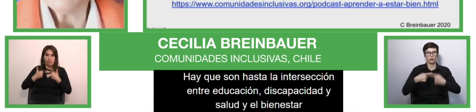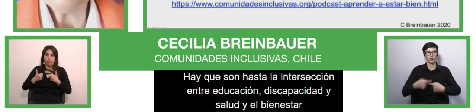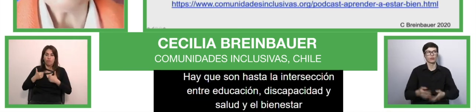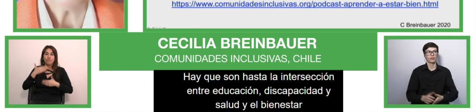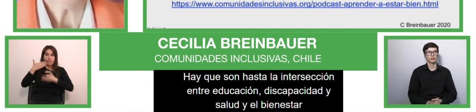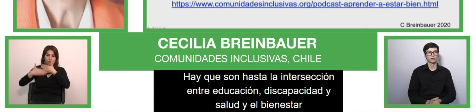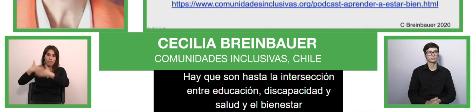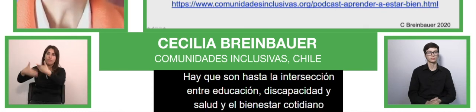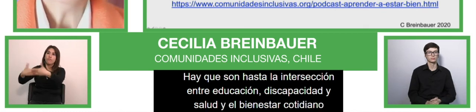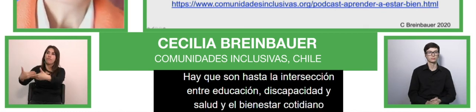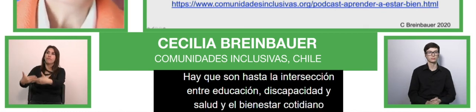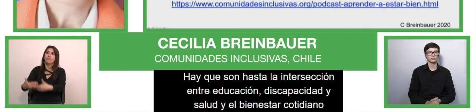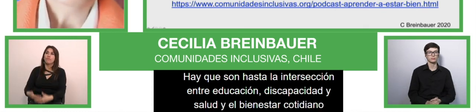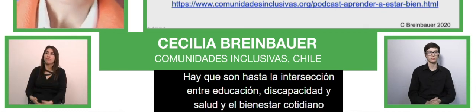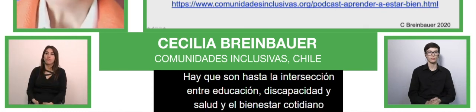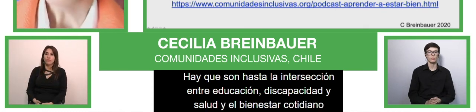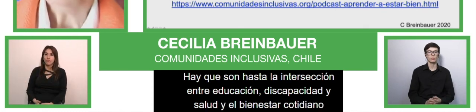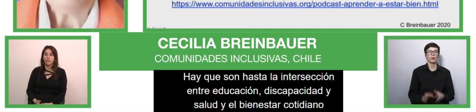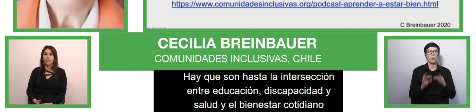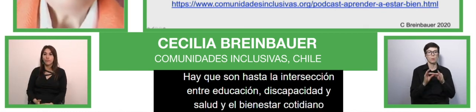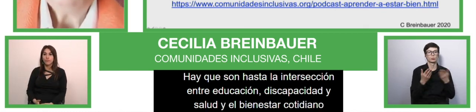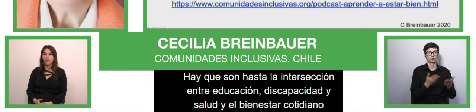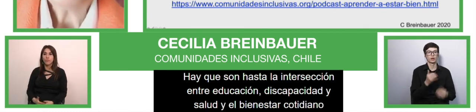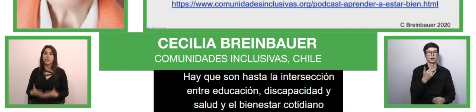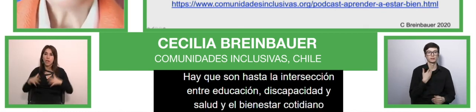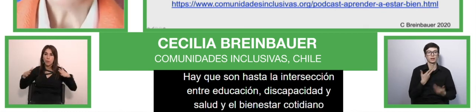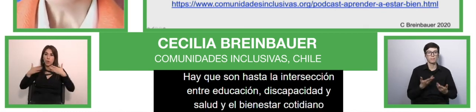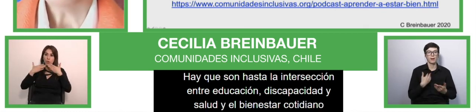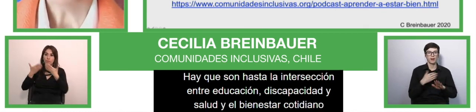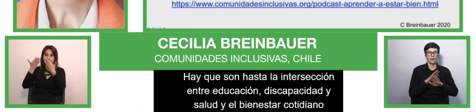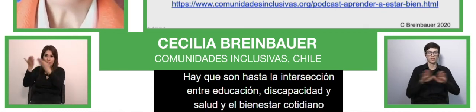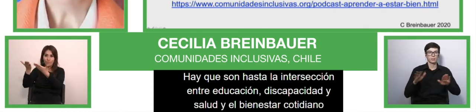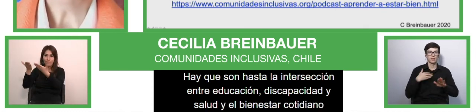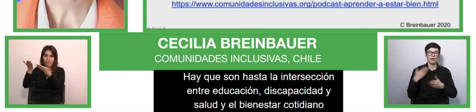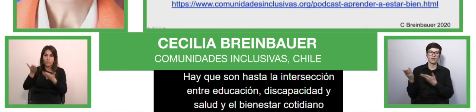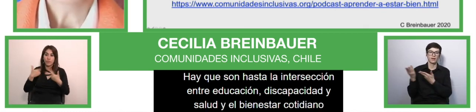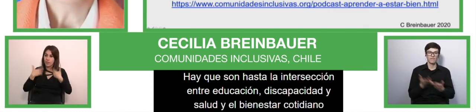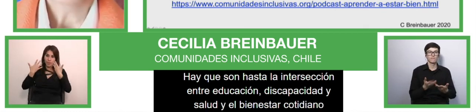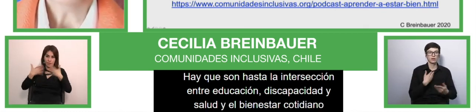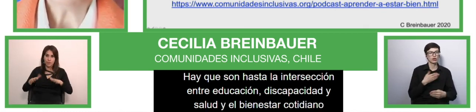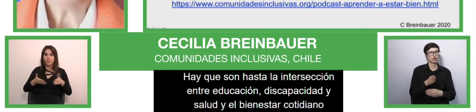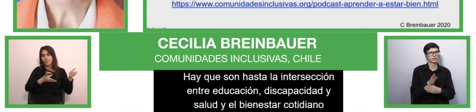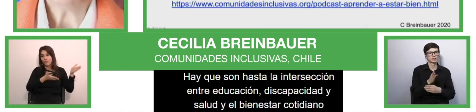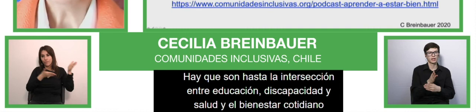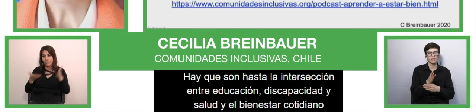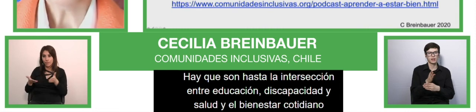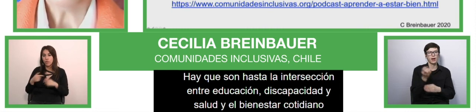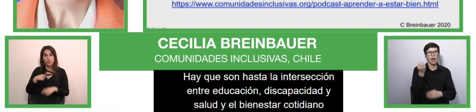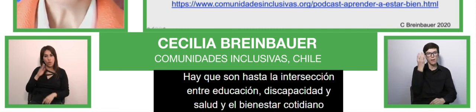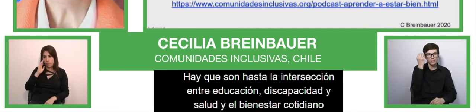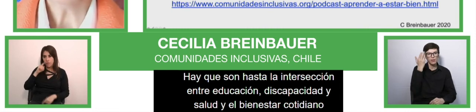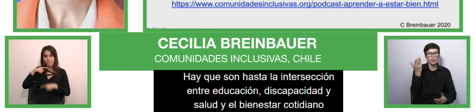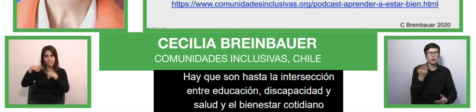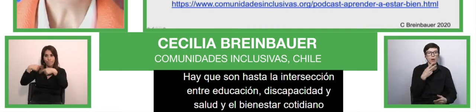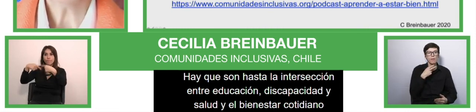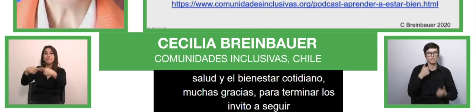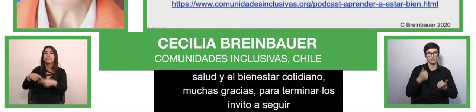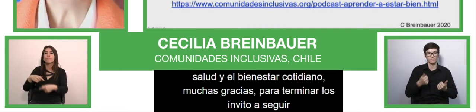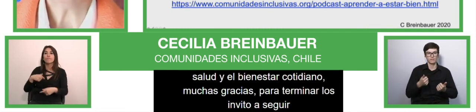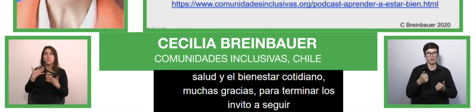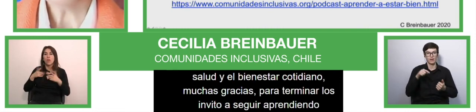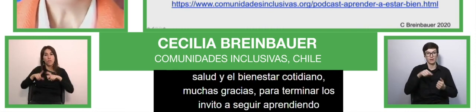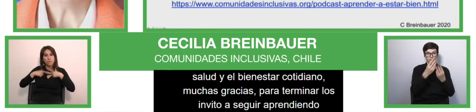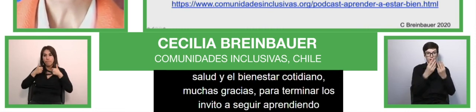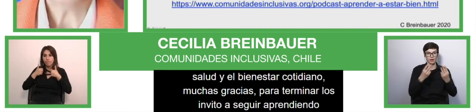muchas gracias para terminar les invito a seguir aprendiendo a estar bien en la página web de comunidades inclusivas